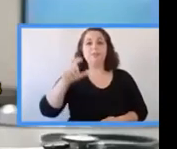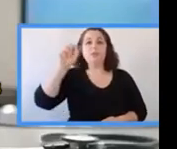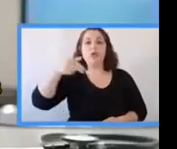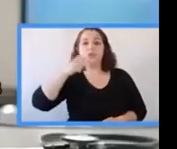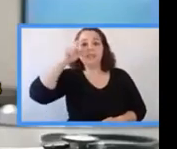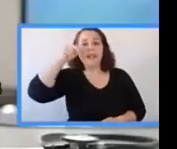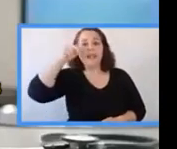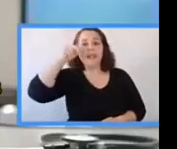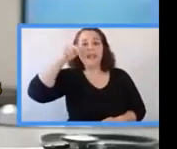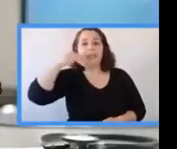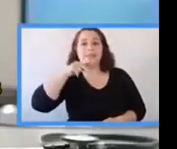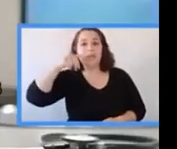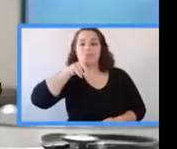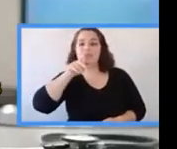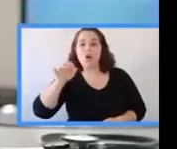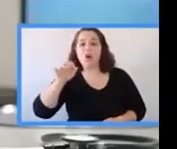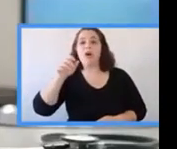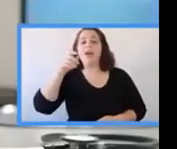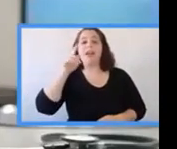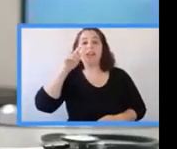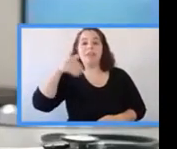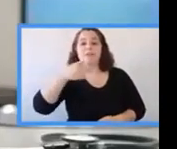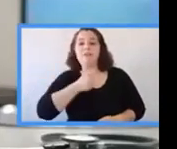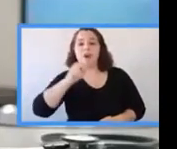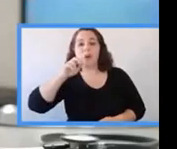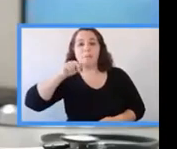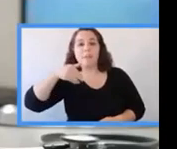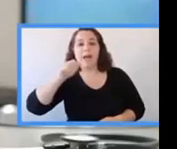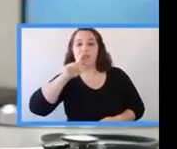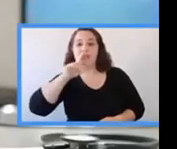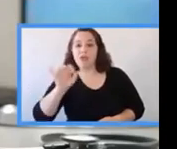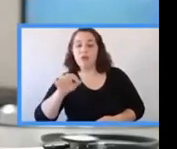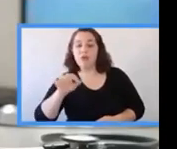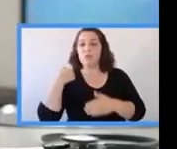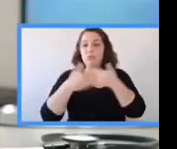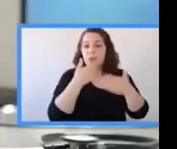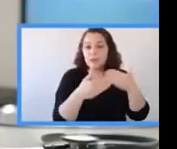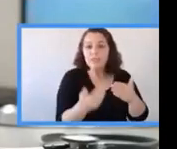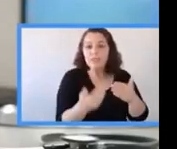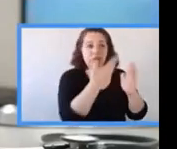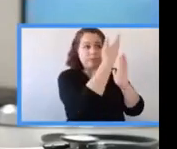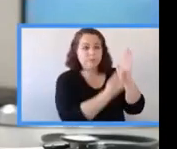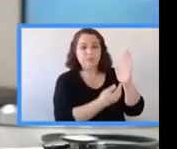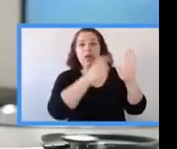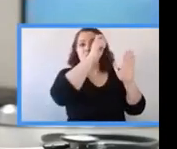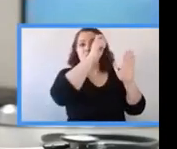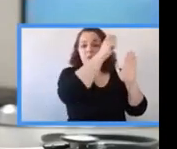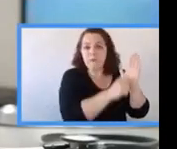es un proceso que termina con la firma de un documento en el cual la